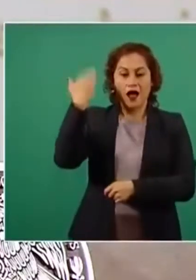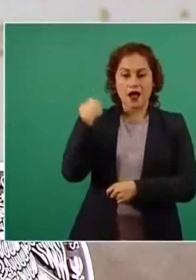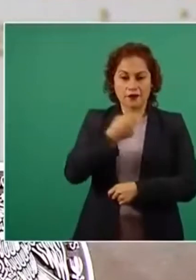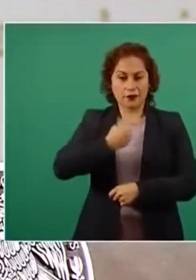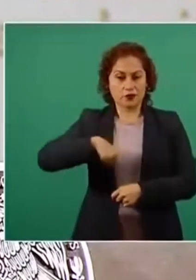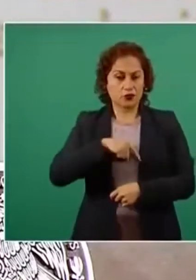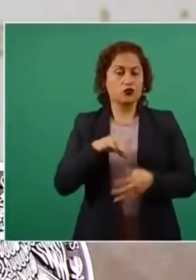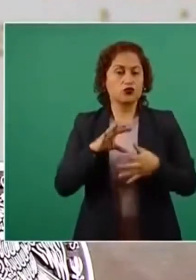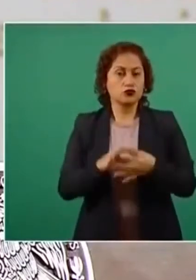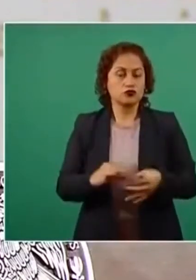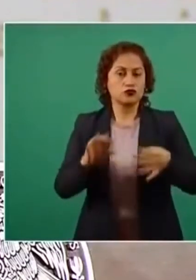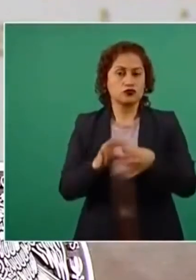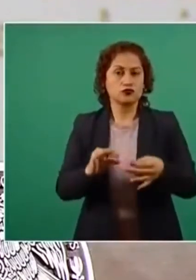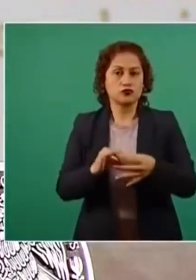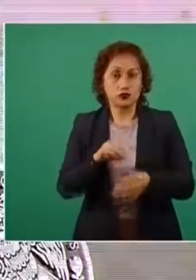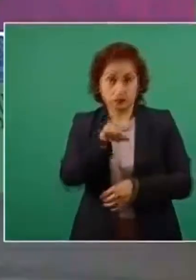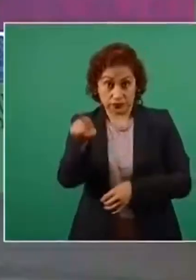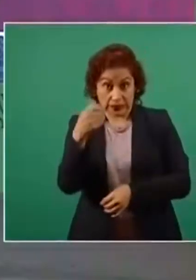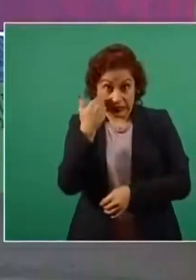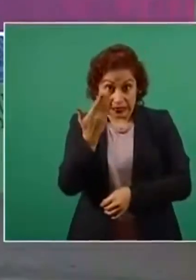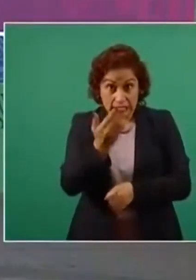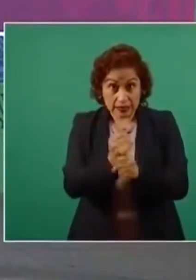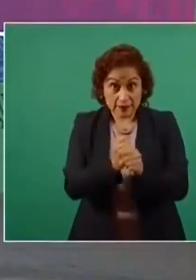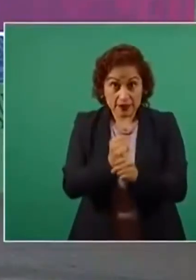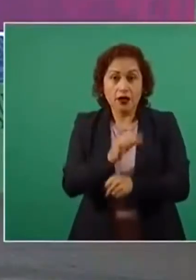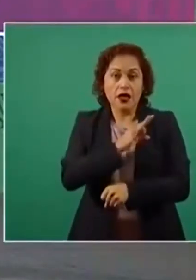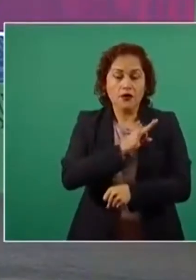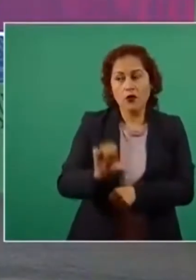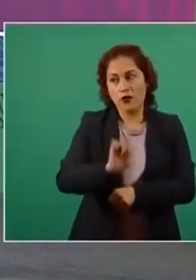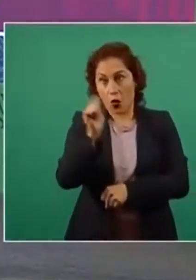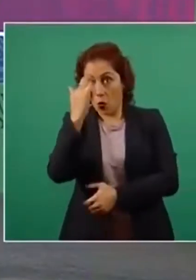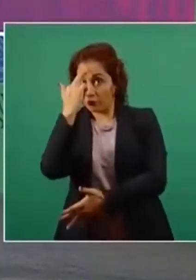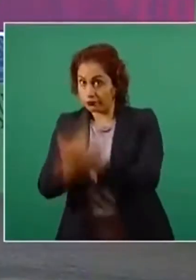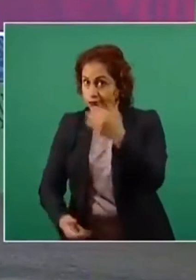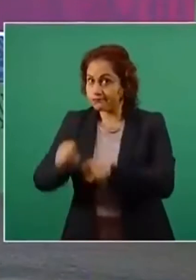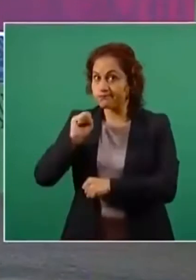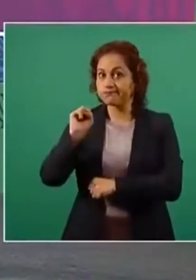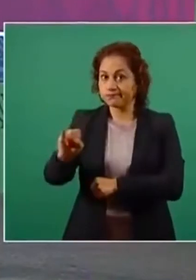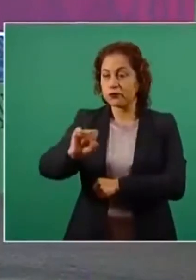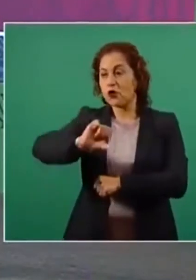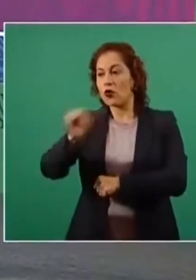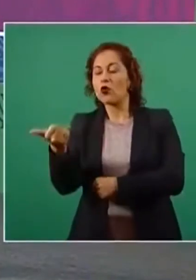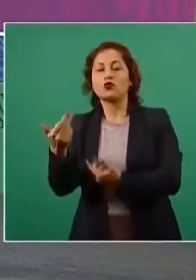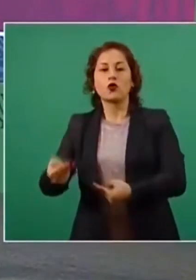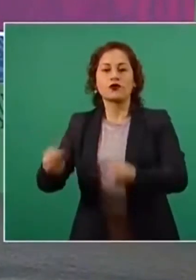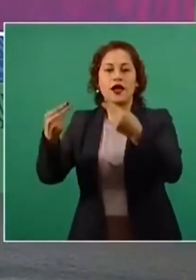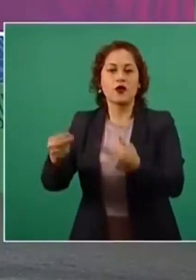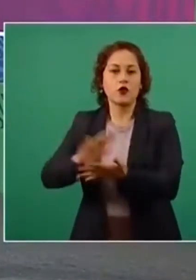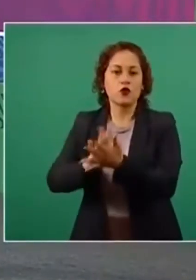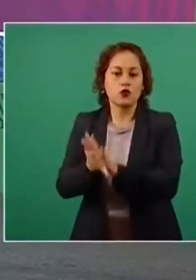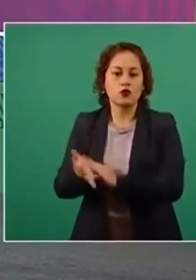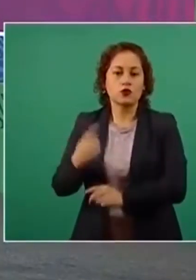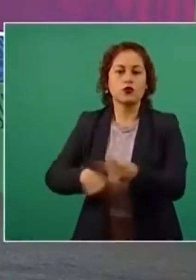Bueno, no existe ese delito, dice el presidente Alberto Fernández. Allí lo decía en su visita a México. Bueno, para